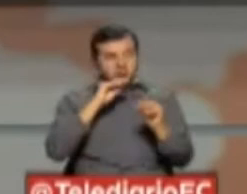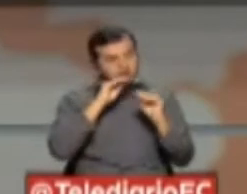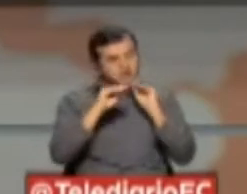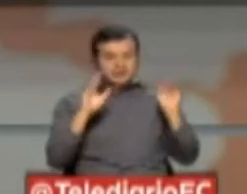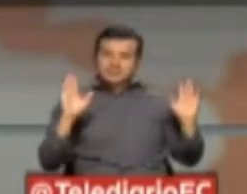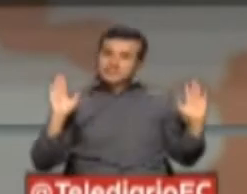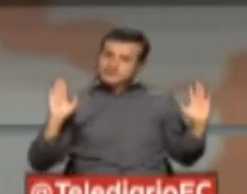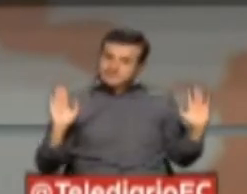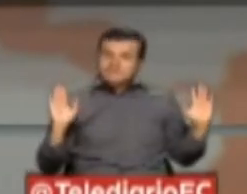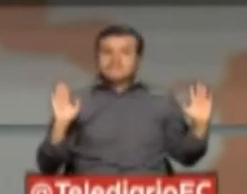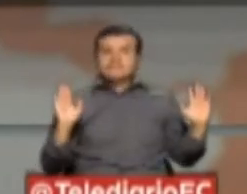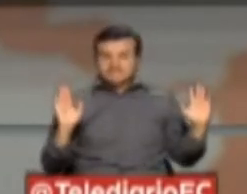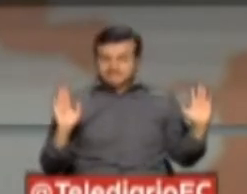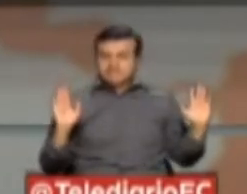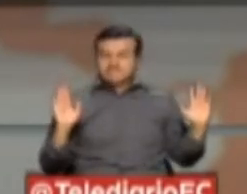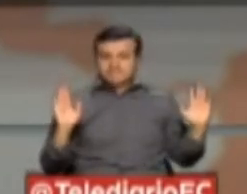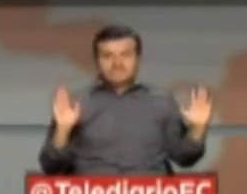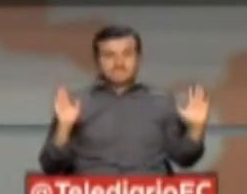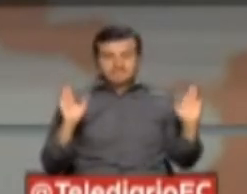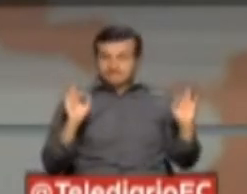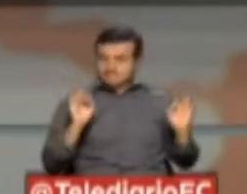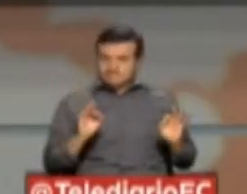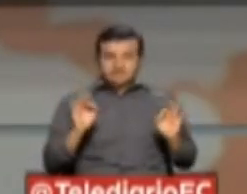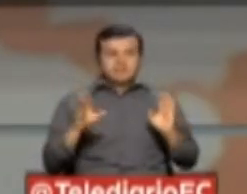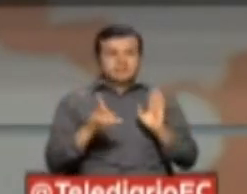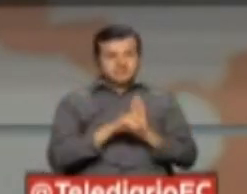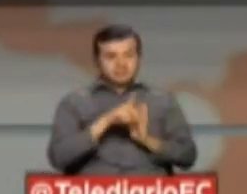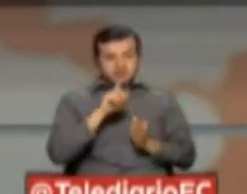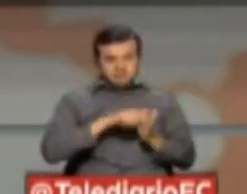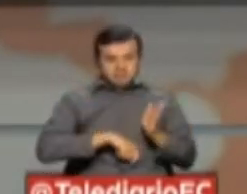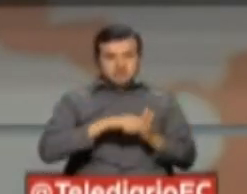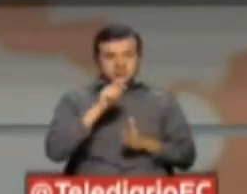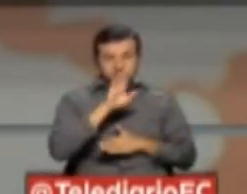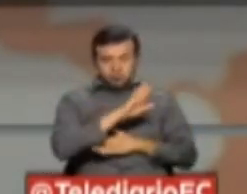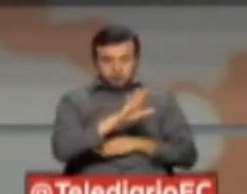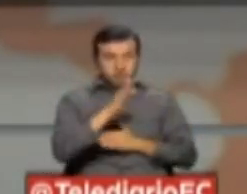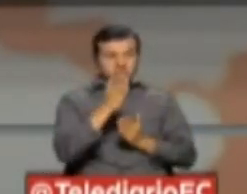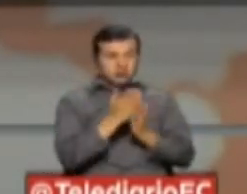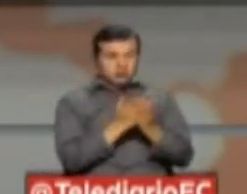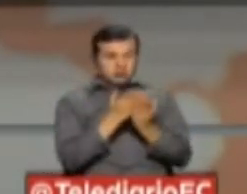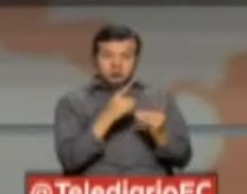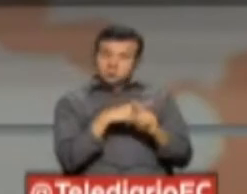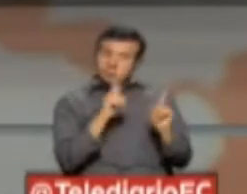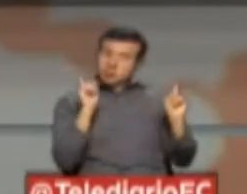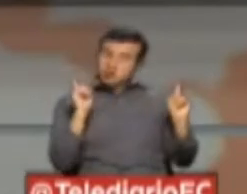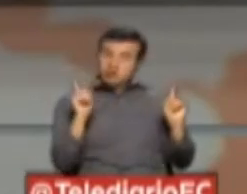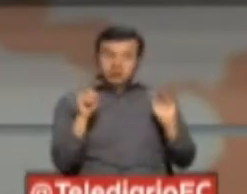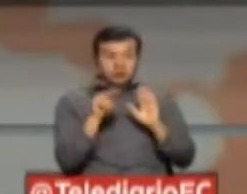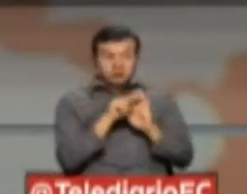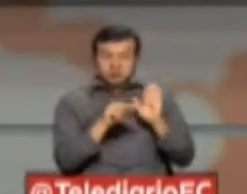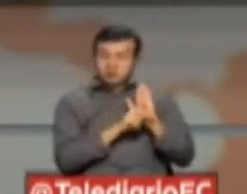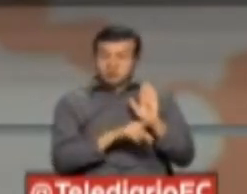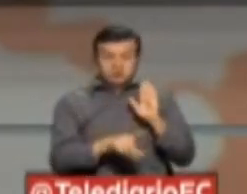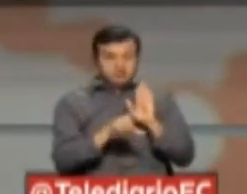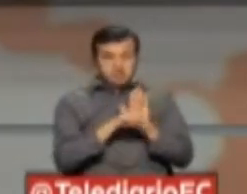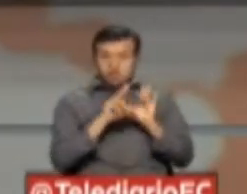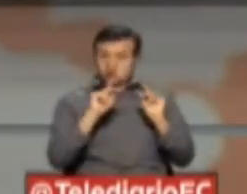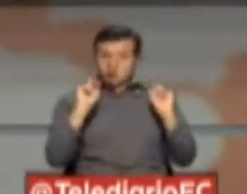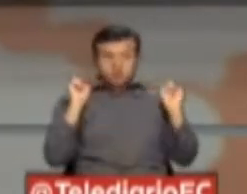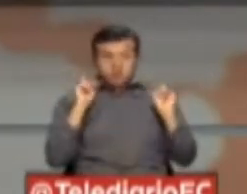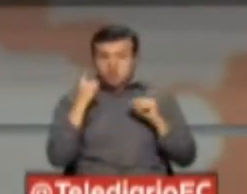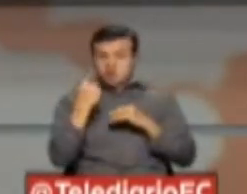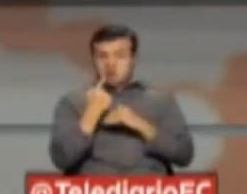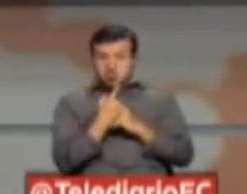vamos a legalizar a regular sus servicios pero bajo estas condiciones no bajo las